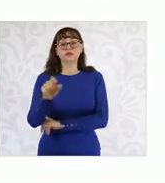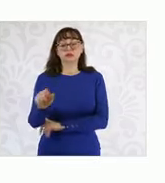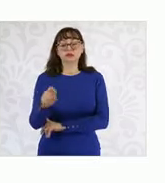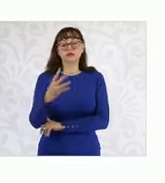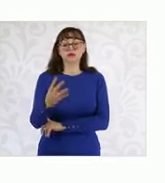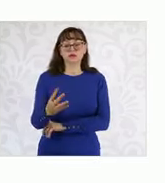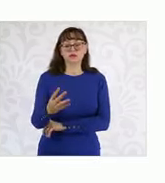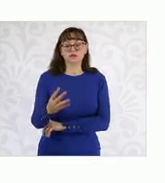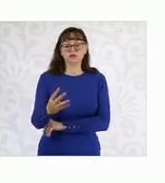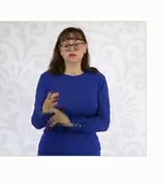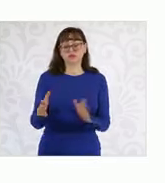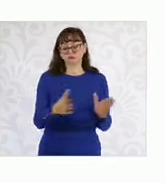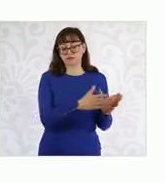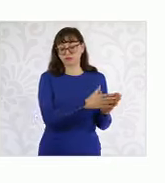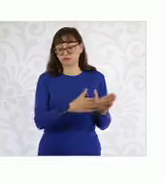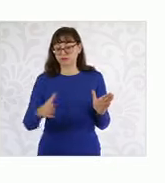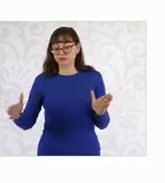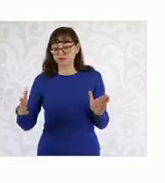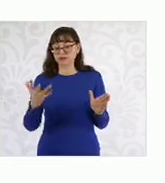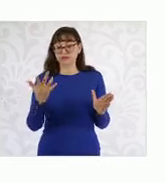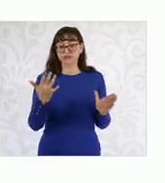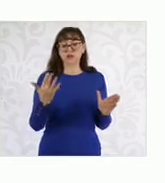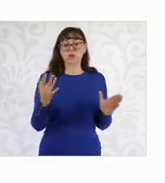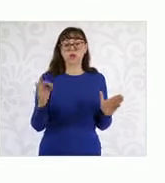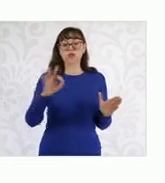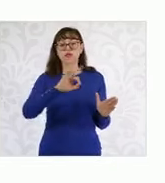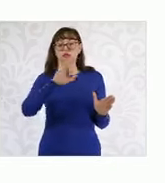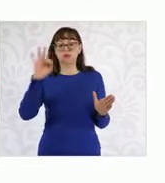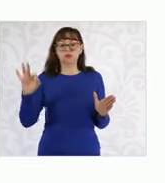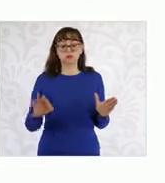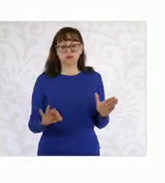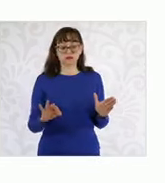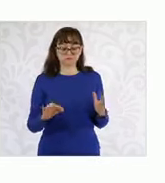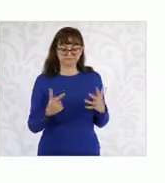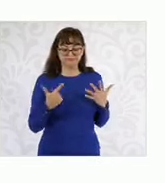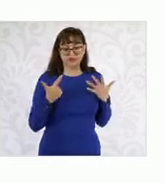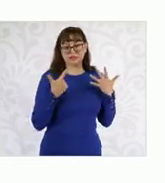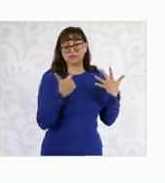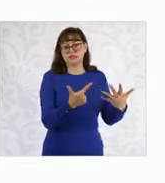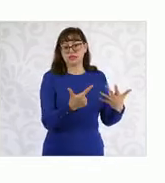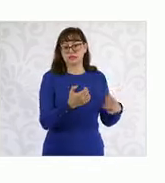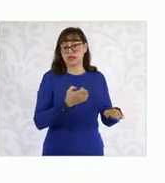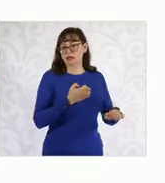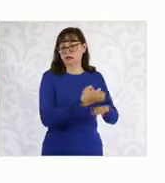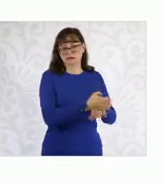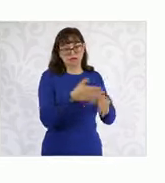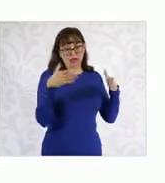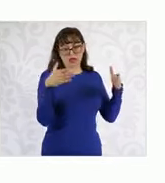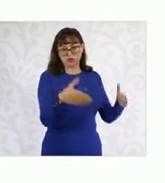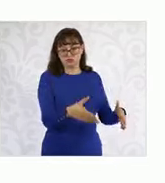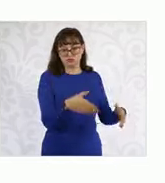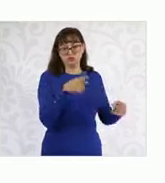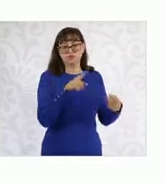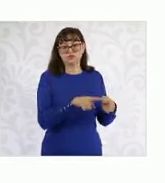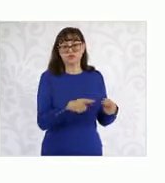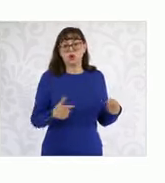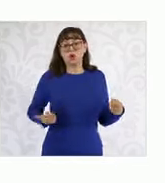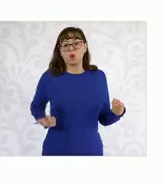50% de estos homicidios se concentra en 7 estados. Estos son Guanajuato